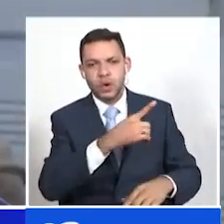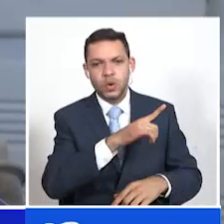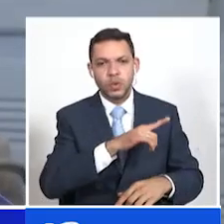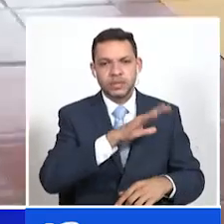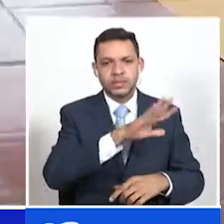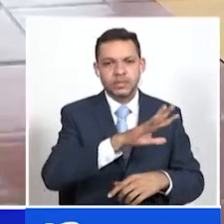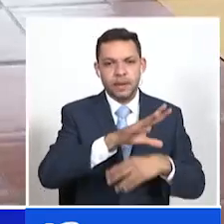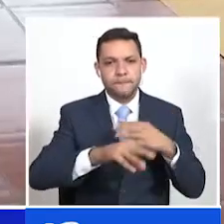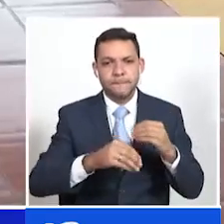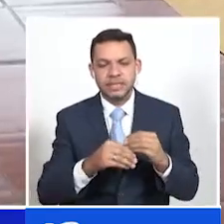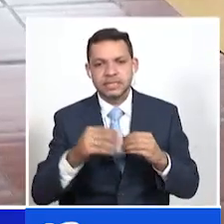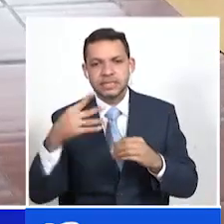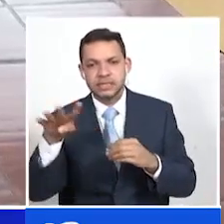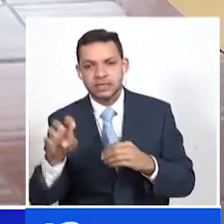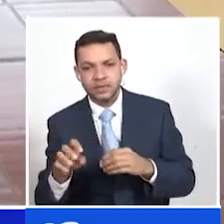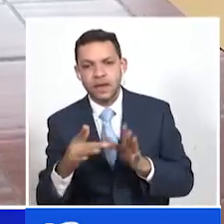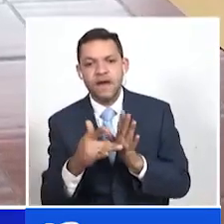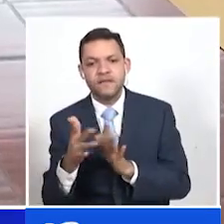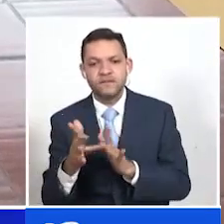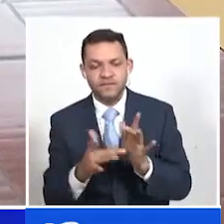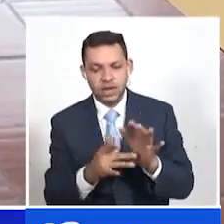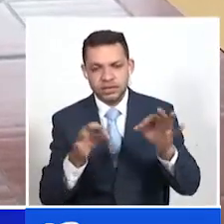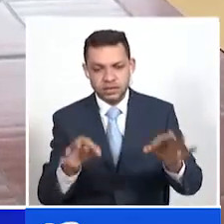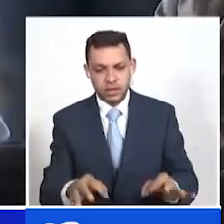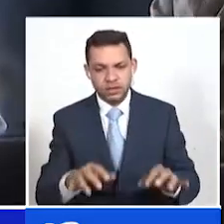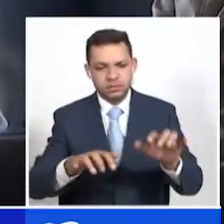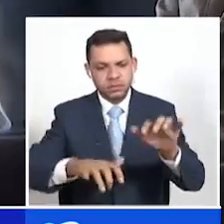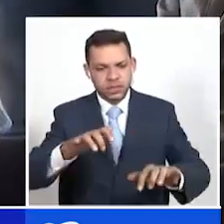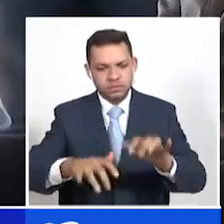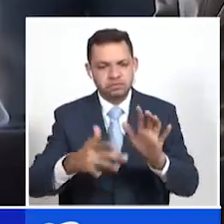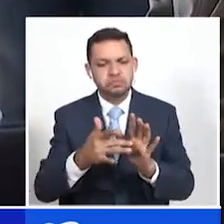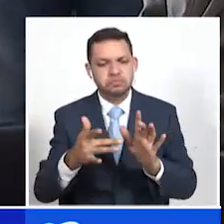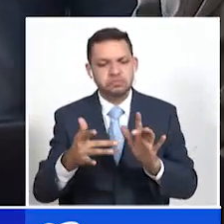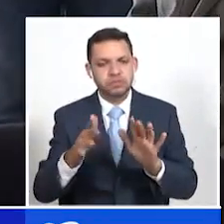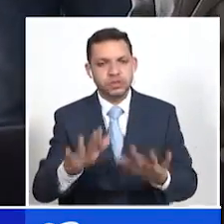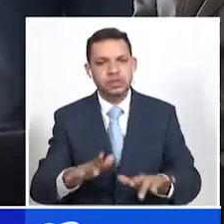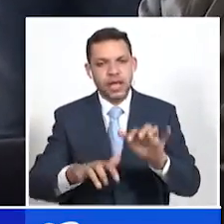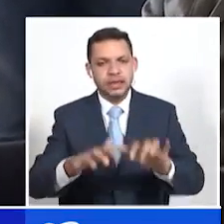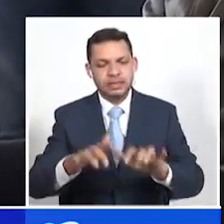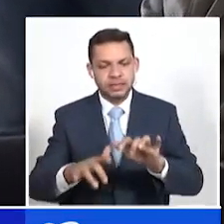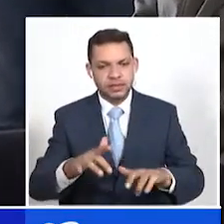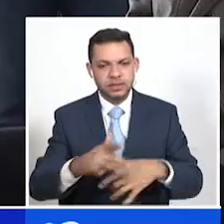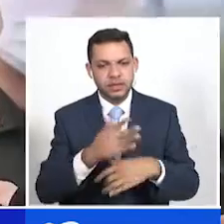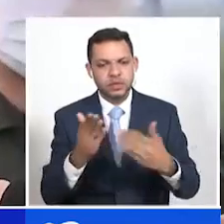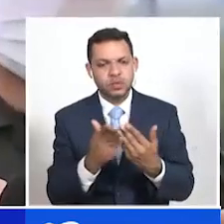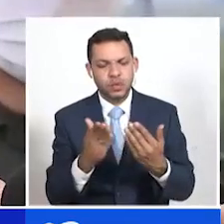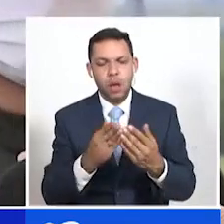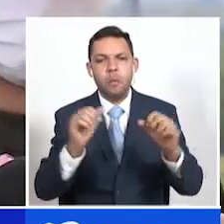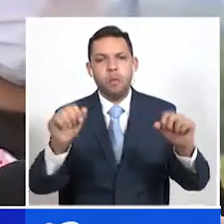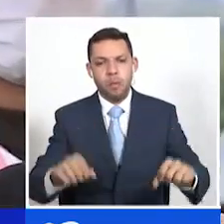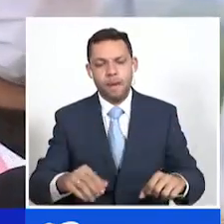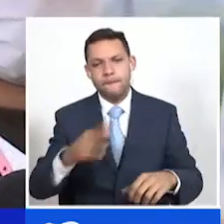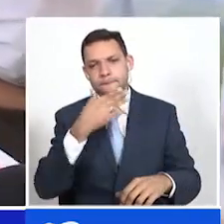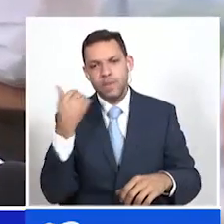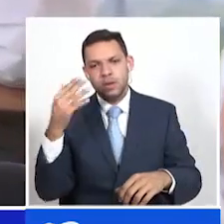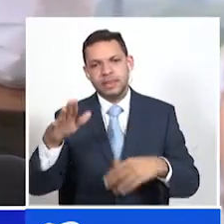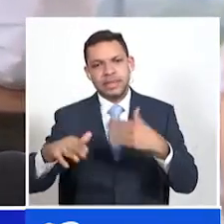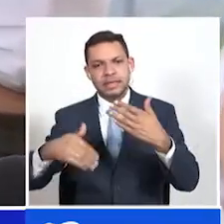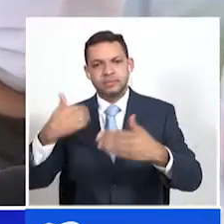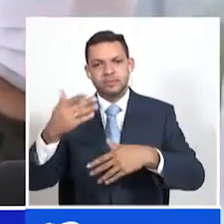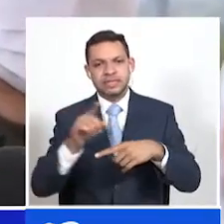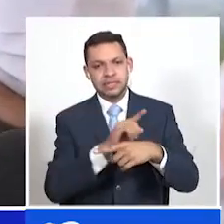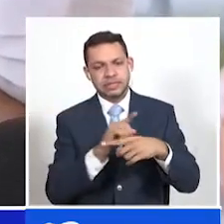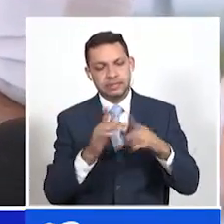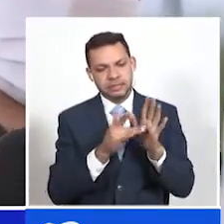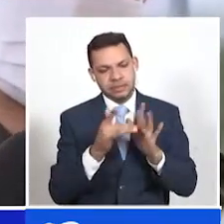el 19 de abril, petición que fue acogida de manera inmediata por el gobierno seccional. De esperar unos 15 días posterior a la Semana Santa, a